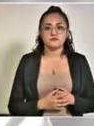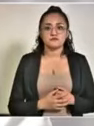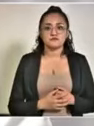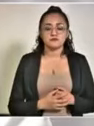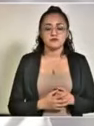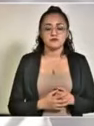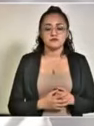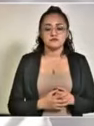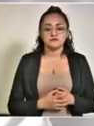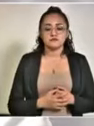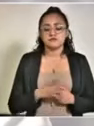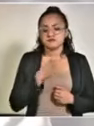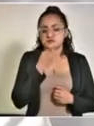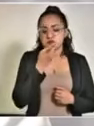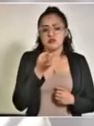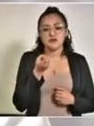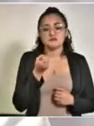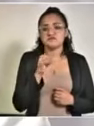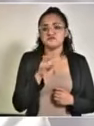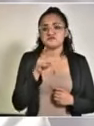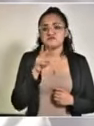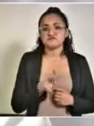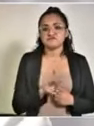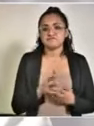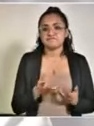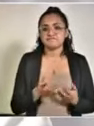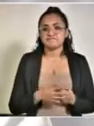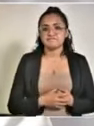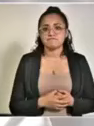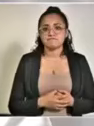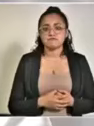Tengo que decirlo así en sus términos.